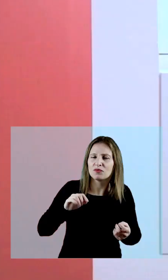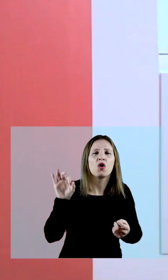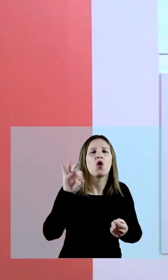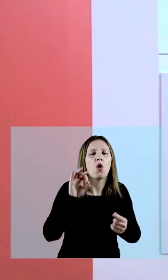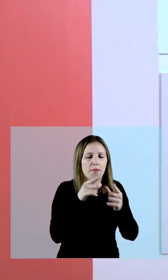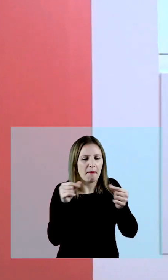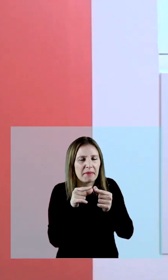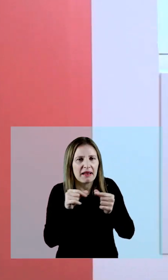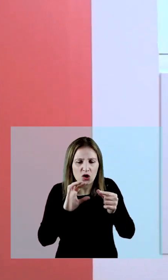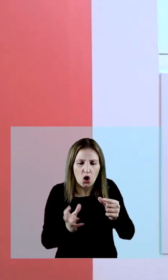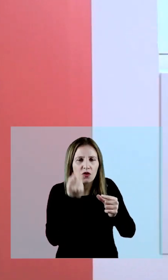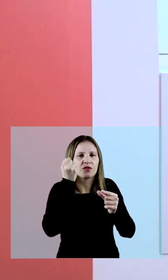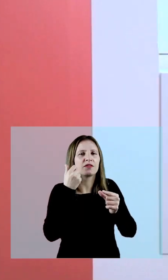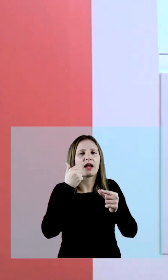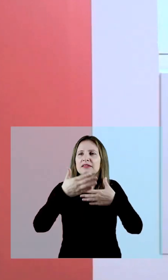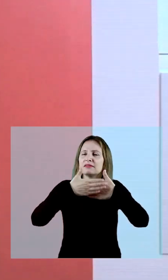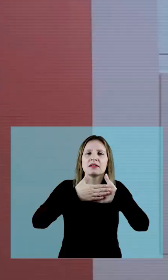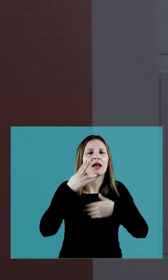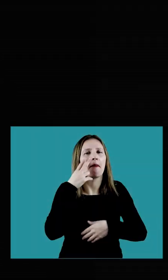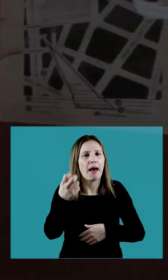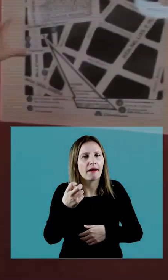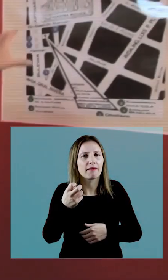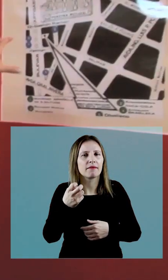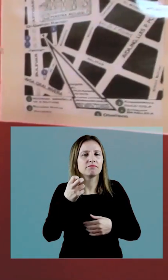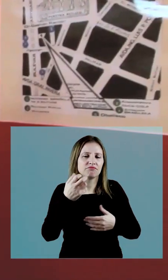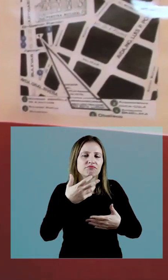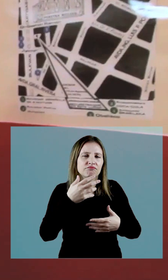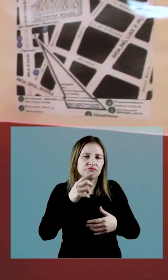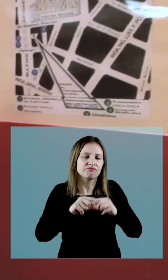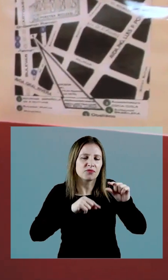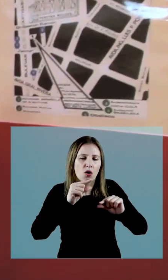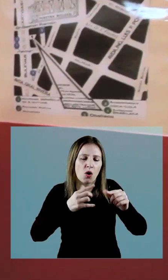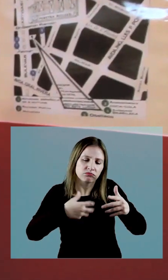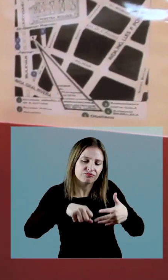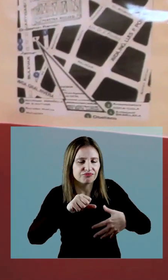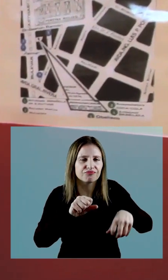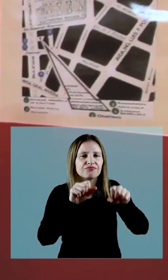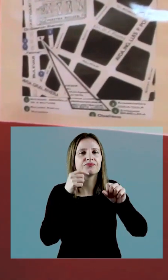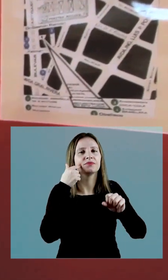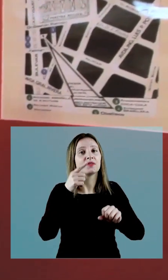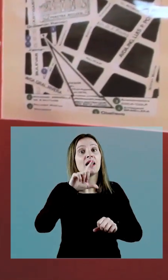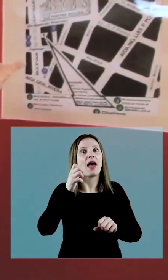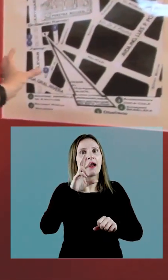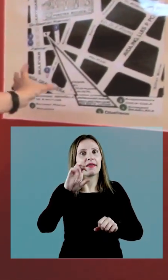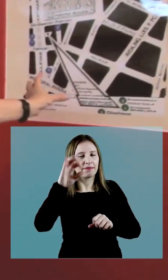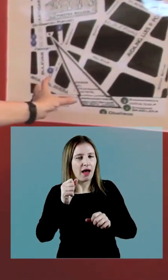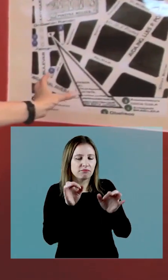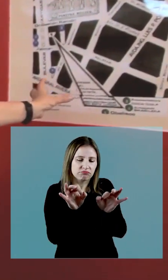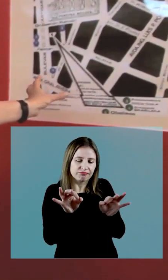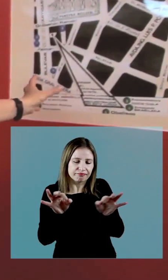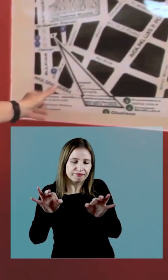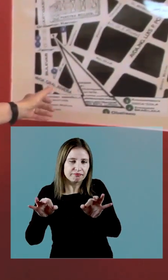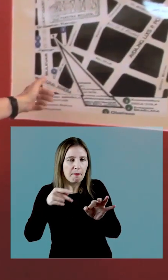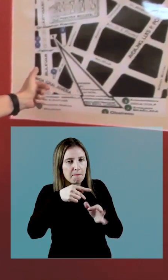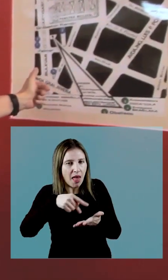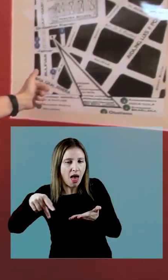que descubrieron que eran de bares cercanos. Entonces luego Rodríguez Larreta dio esa precisión y esto en su momento